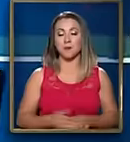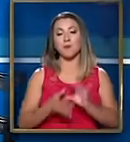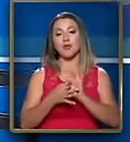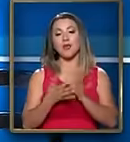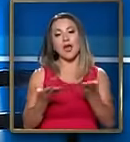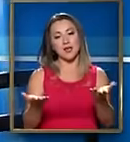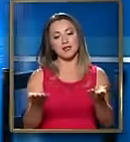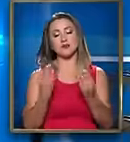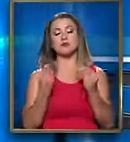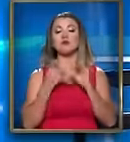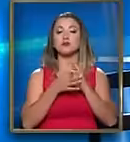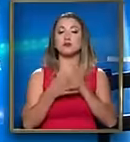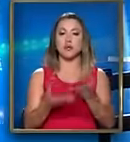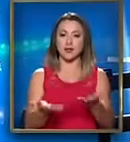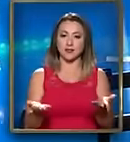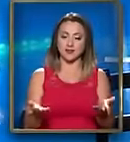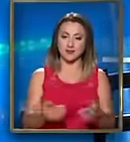gracias, muchas gracias.